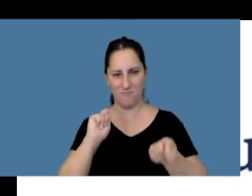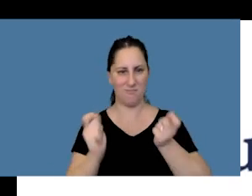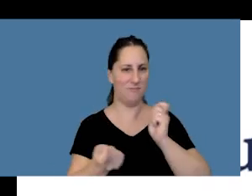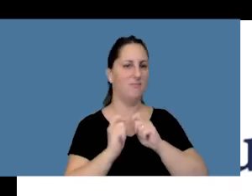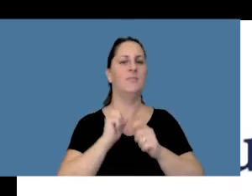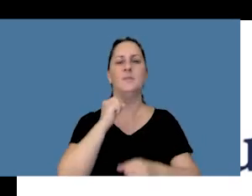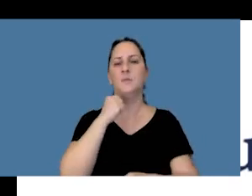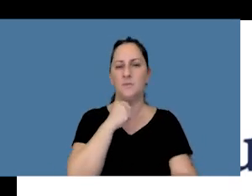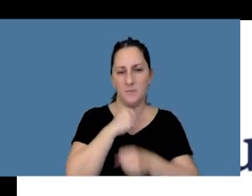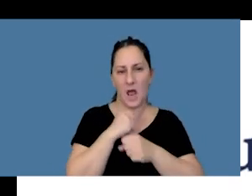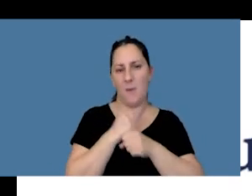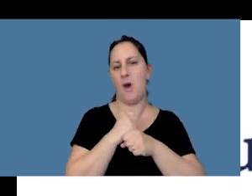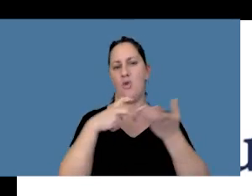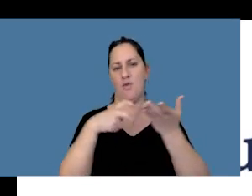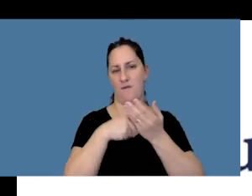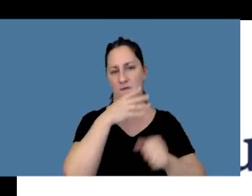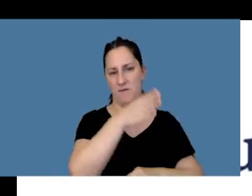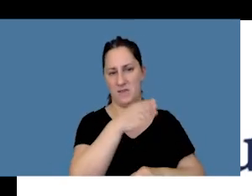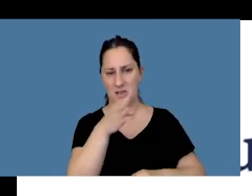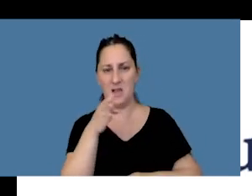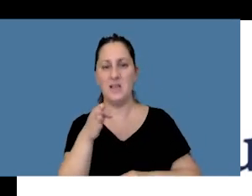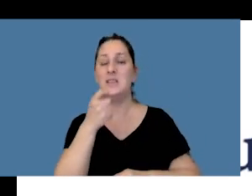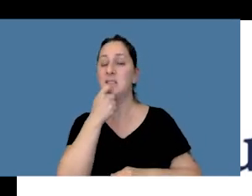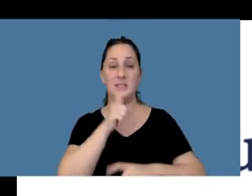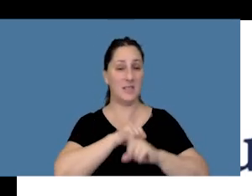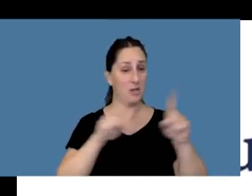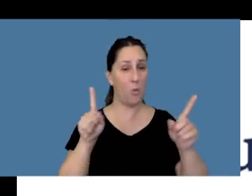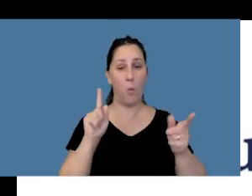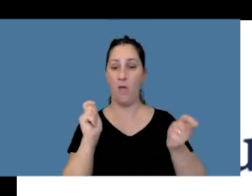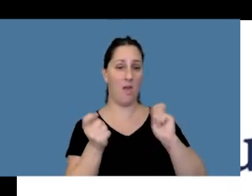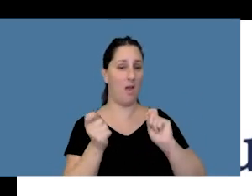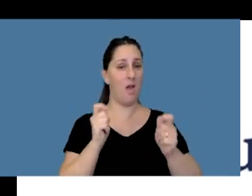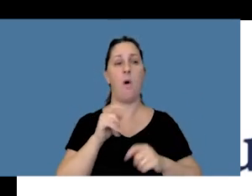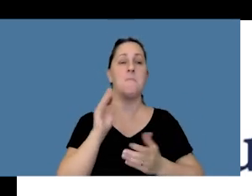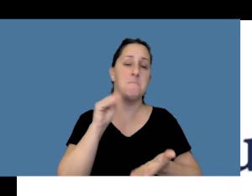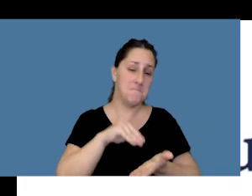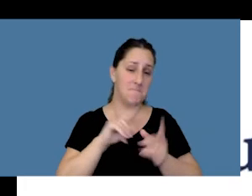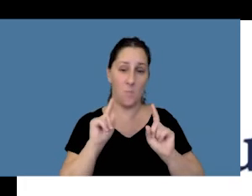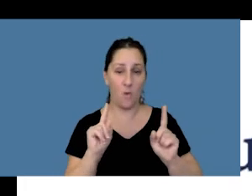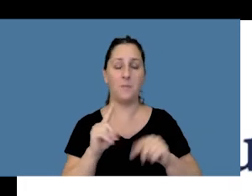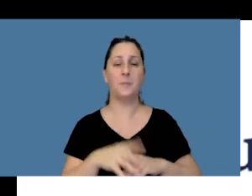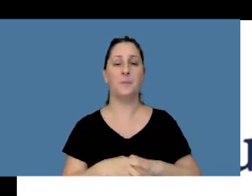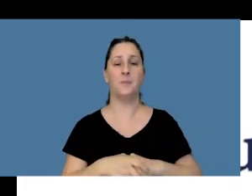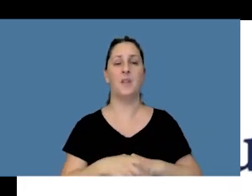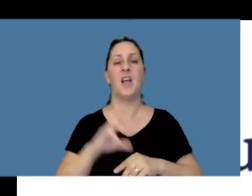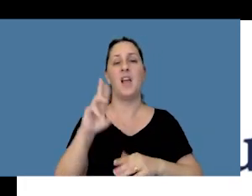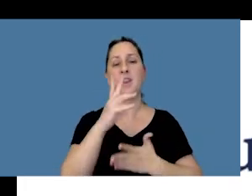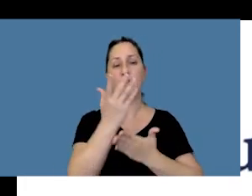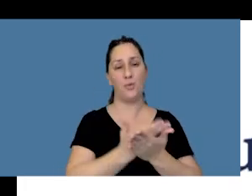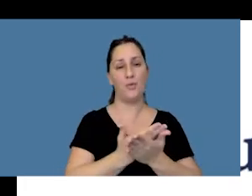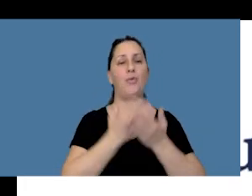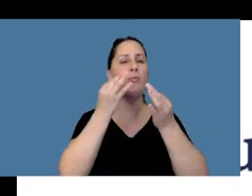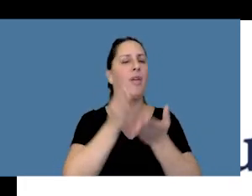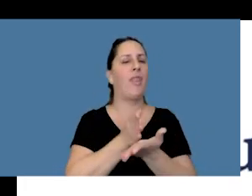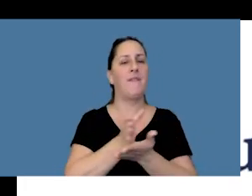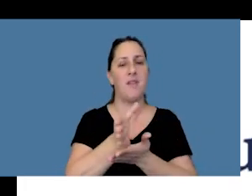del fiscalizador. Caso contrario, si no lo puede mover o demás, va a venir la resolución definitiva